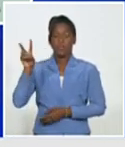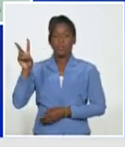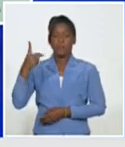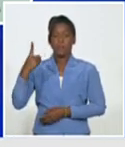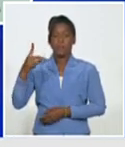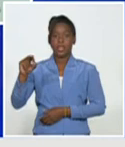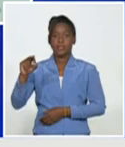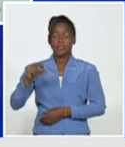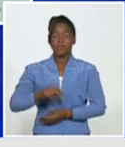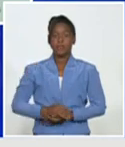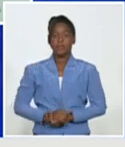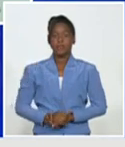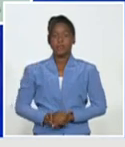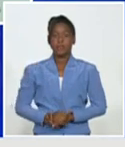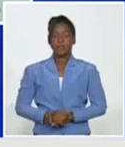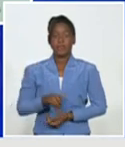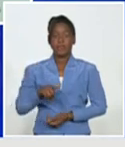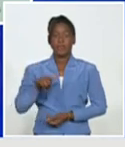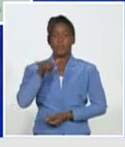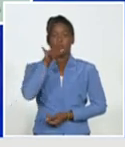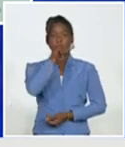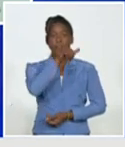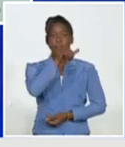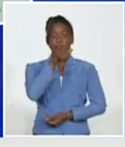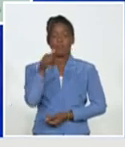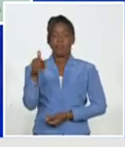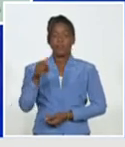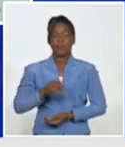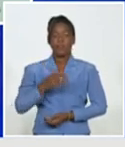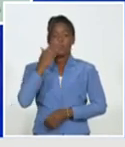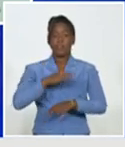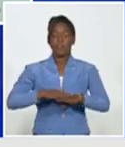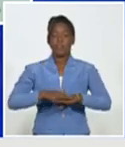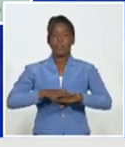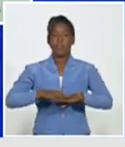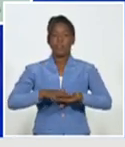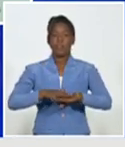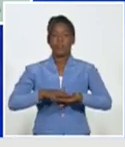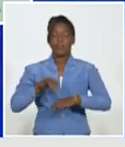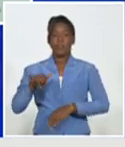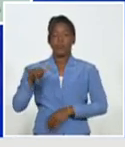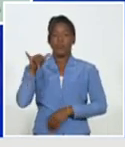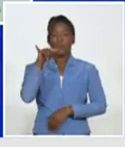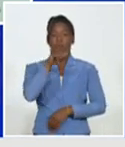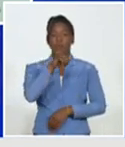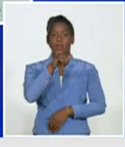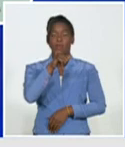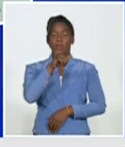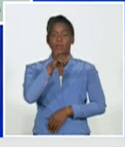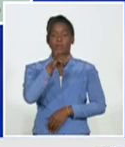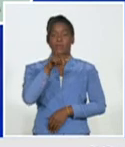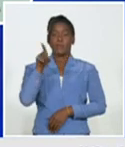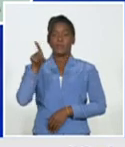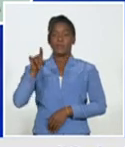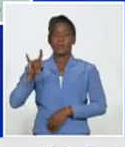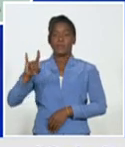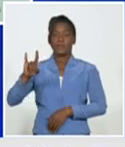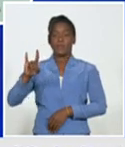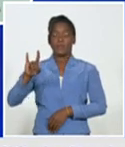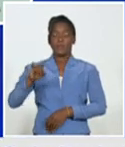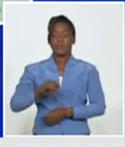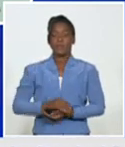el municipio Boyeros con el municipio Boyero con 19 casos